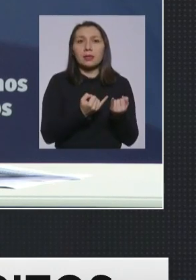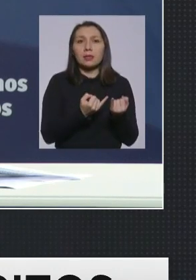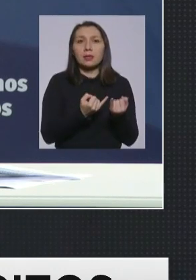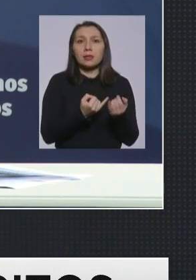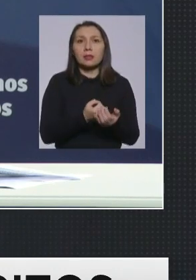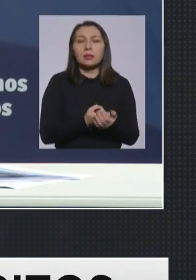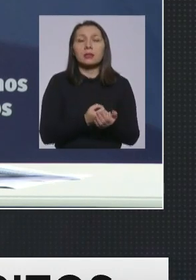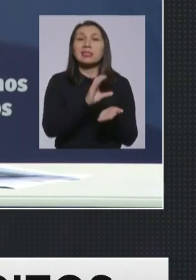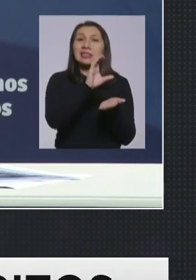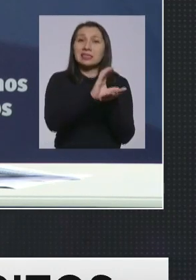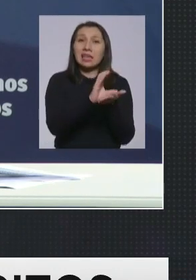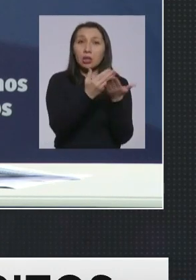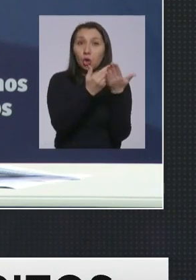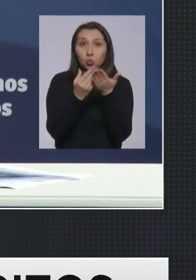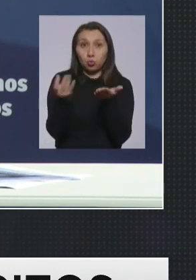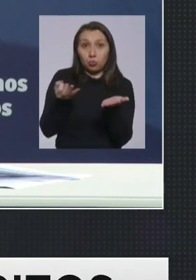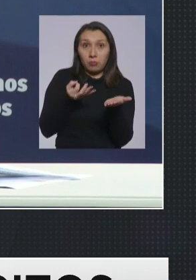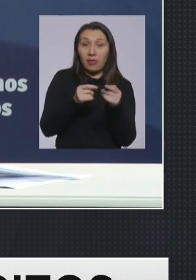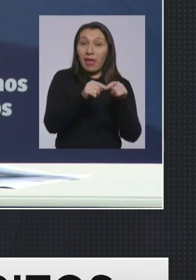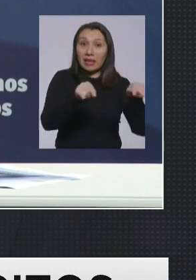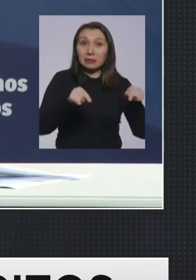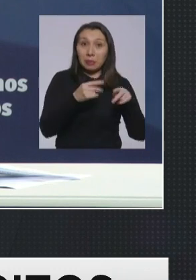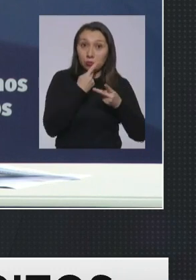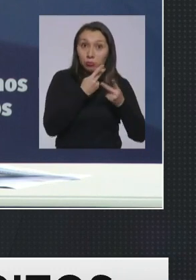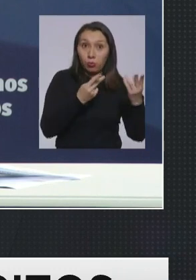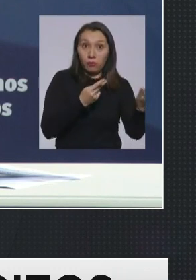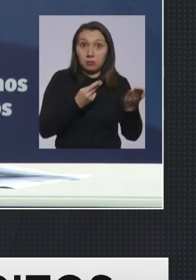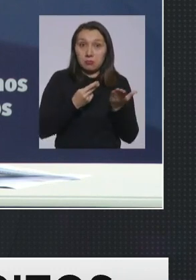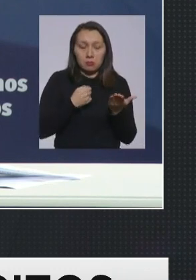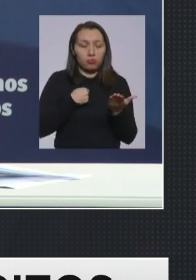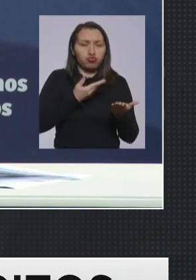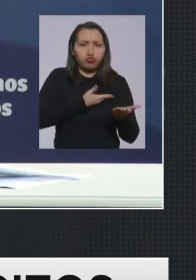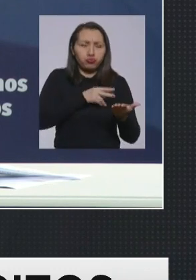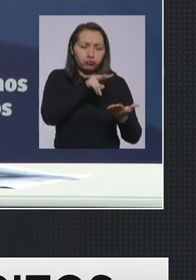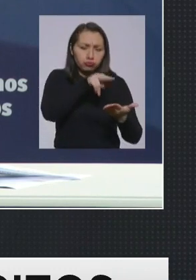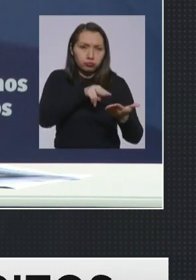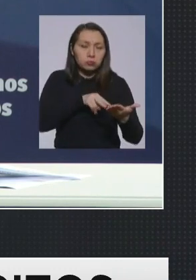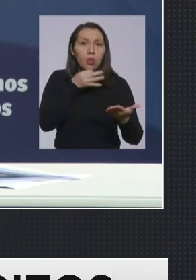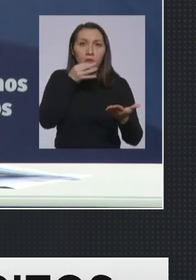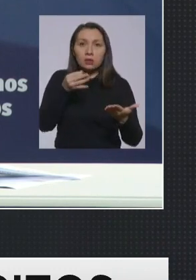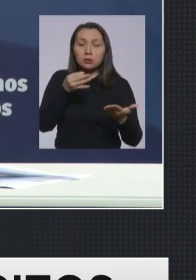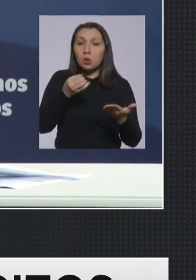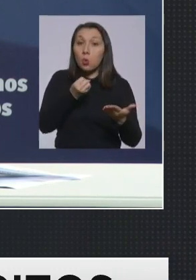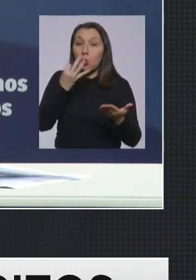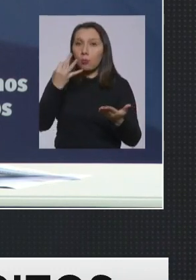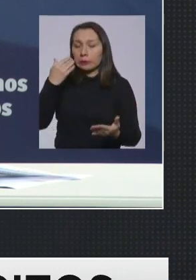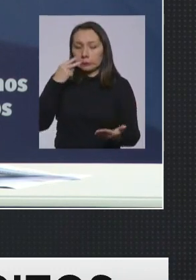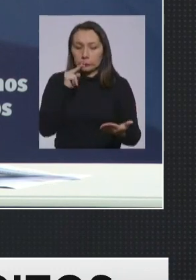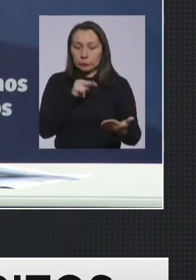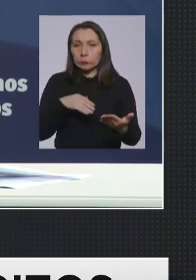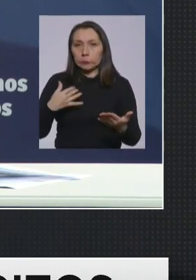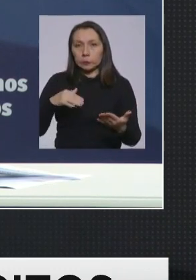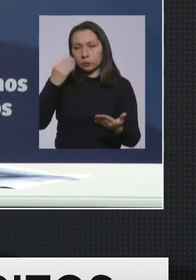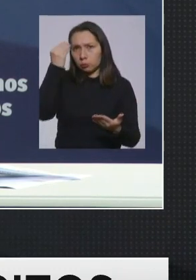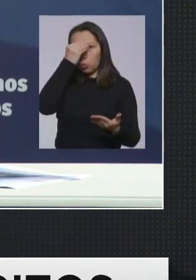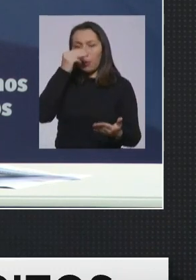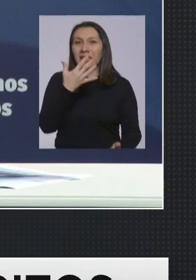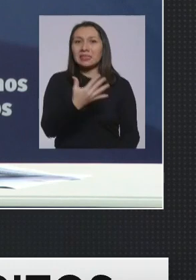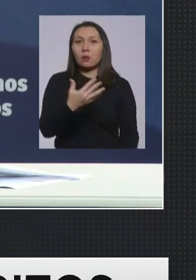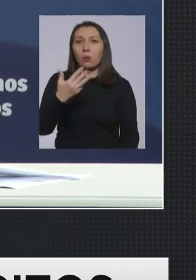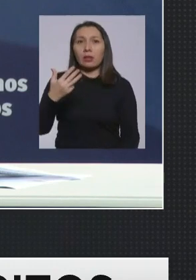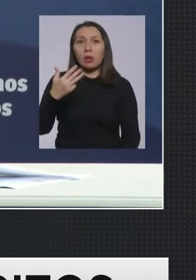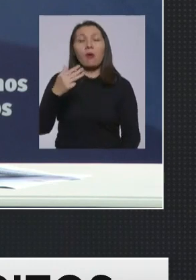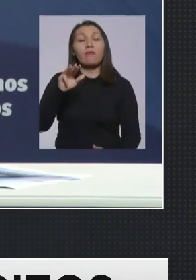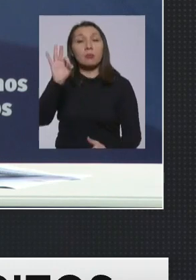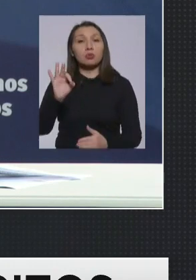centro de estudio que te nombra que obviamente da esa cifra que es preocupante el 59 por ciento de